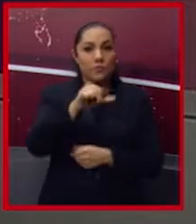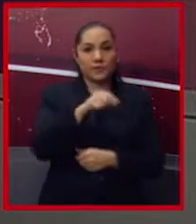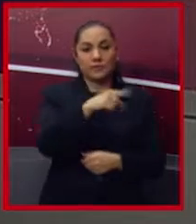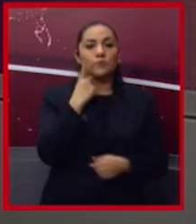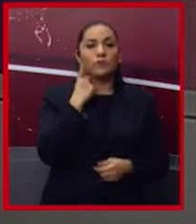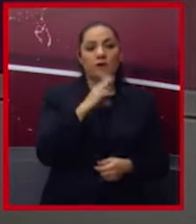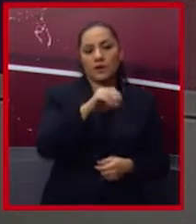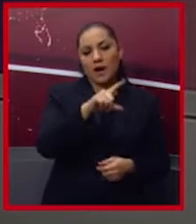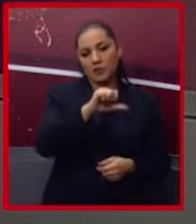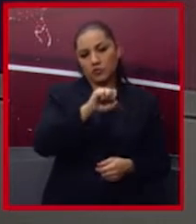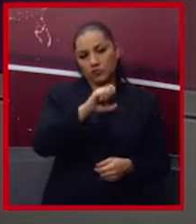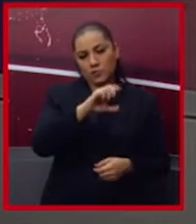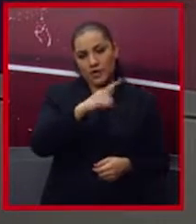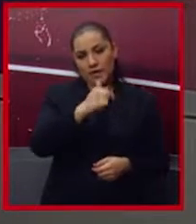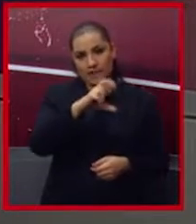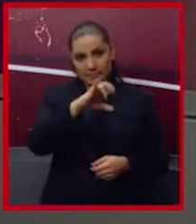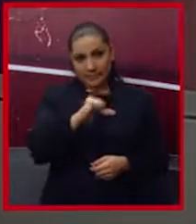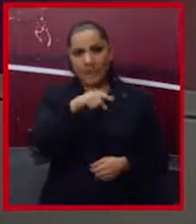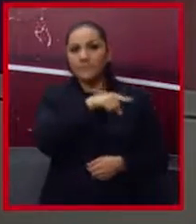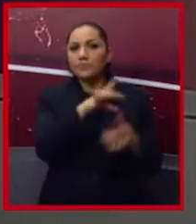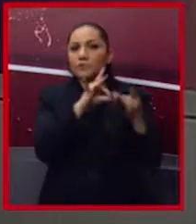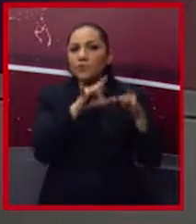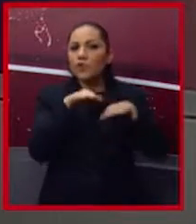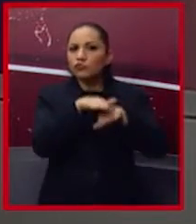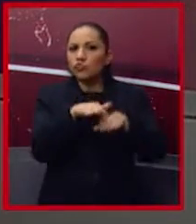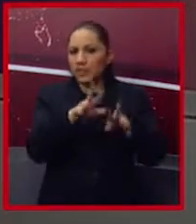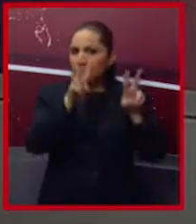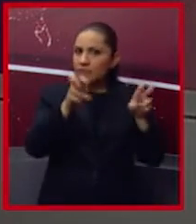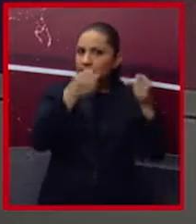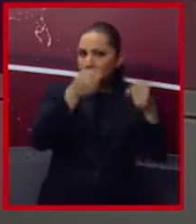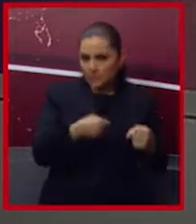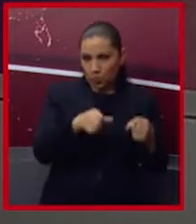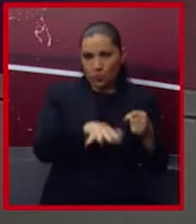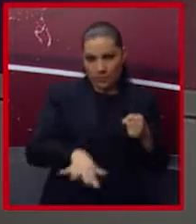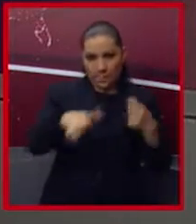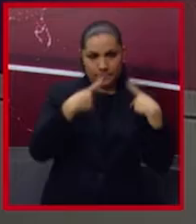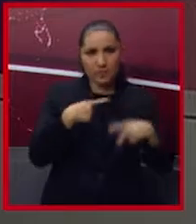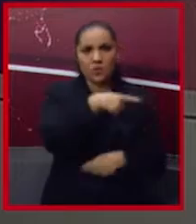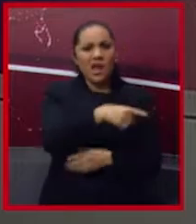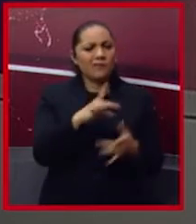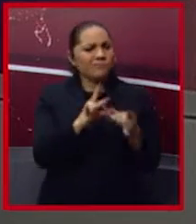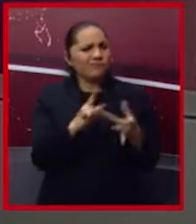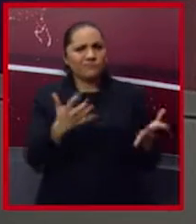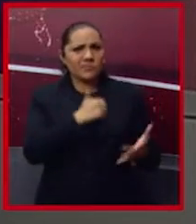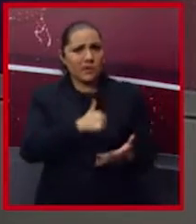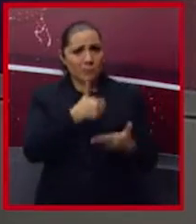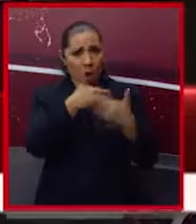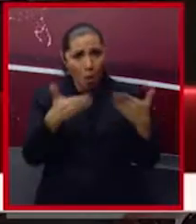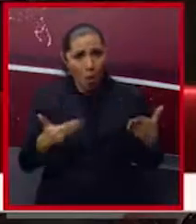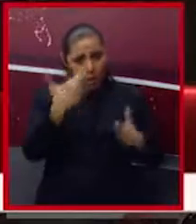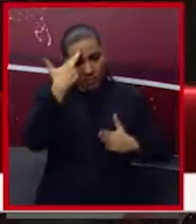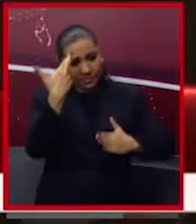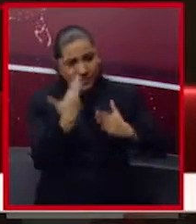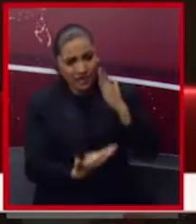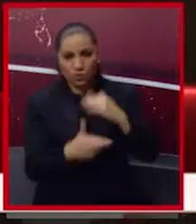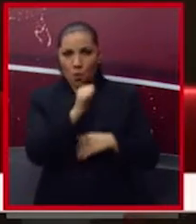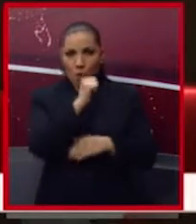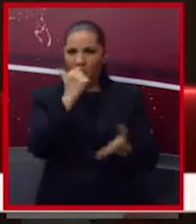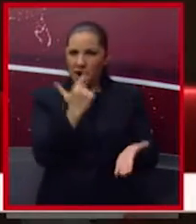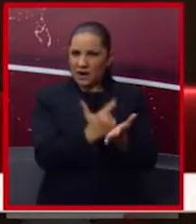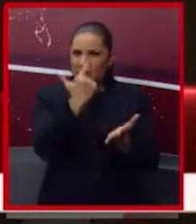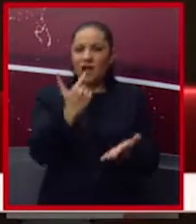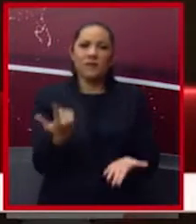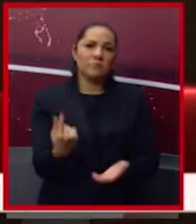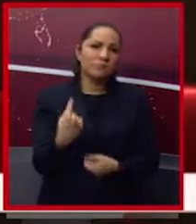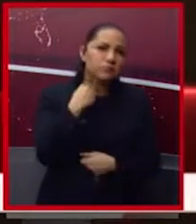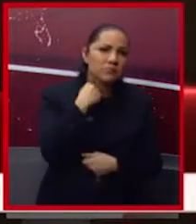Gutiérrez García enfocó su atención en el estado de la seguridad pública. El legislador lamentó el incremento en la tasa de incidencia de los delitos de alto impacto, como lo son